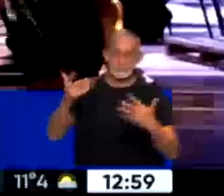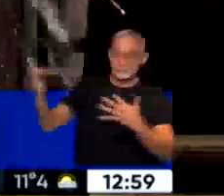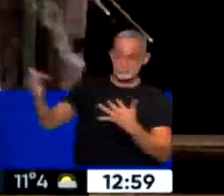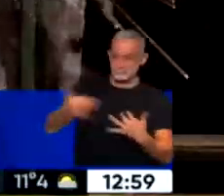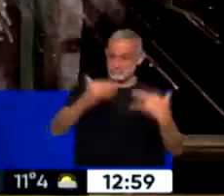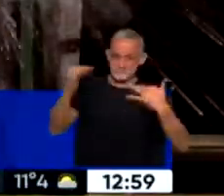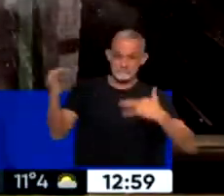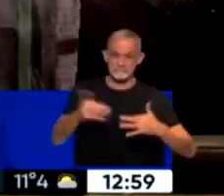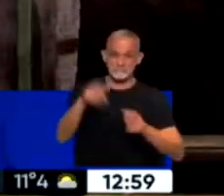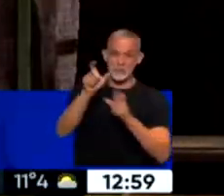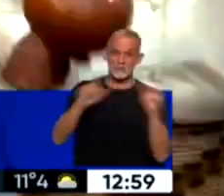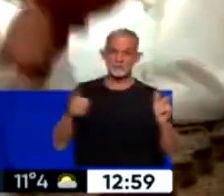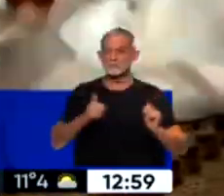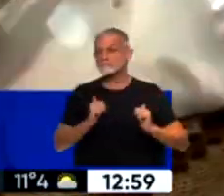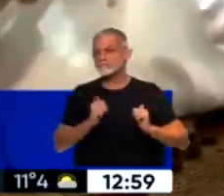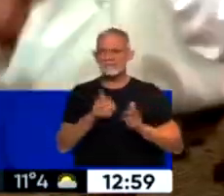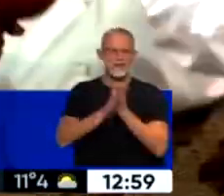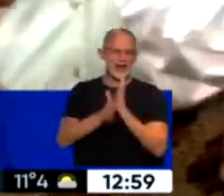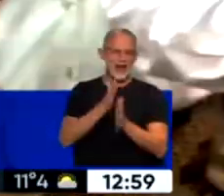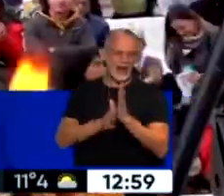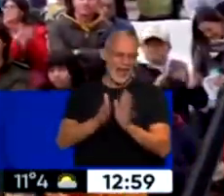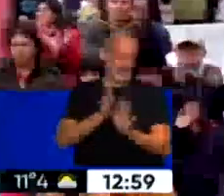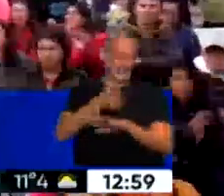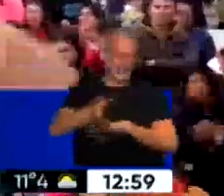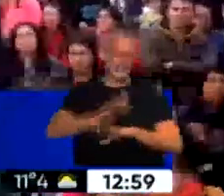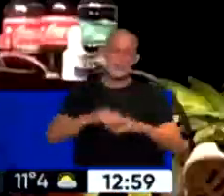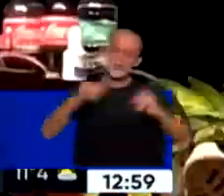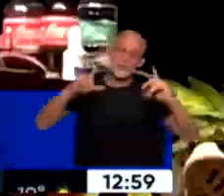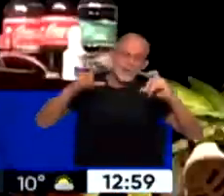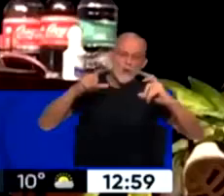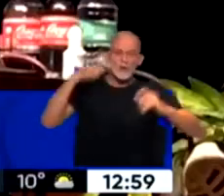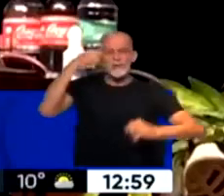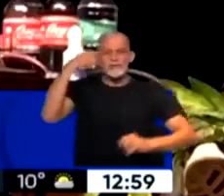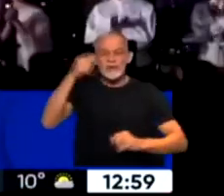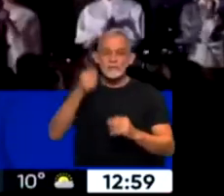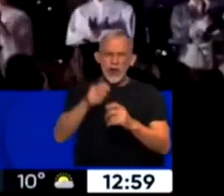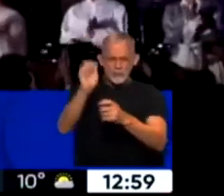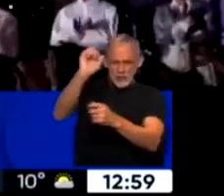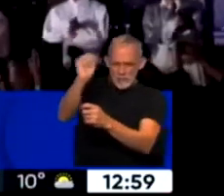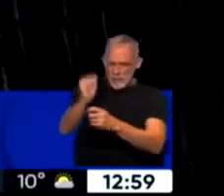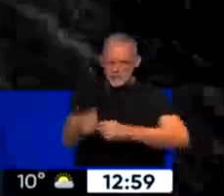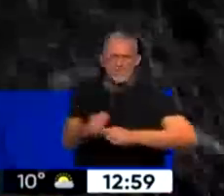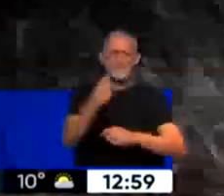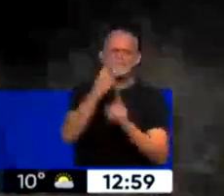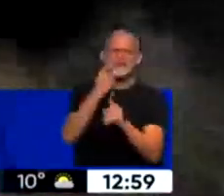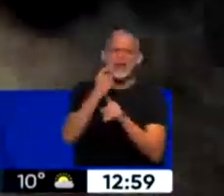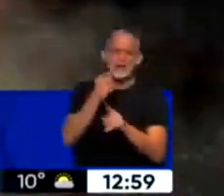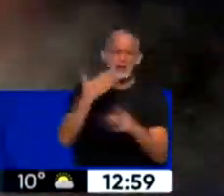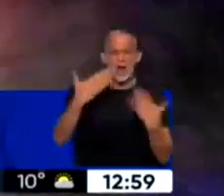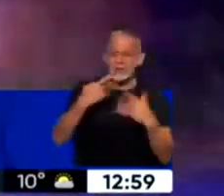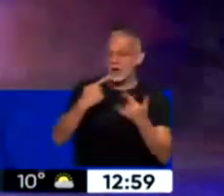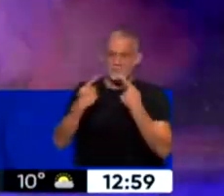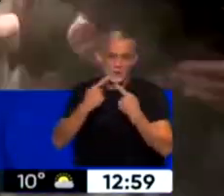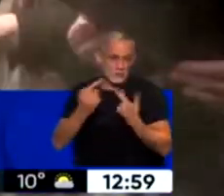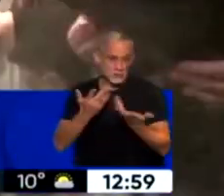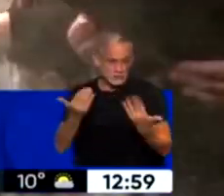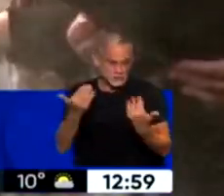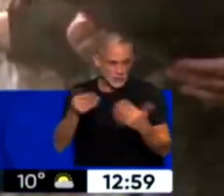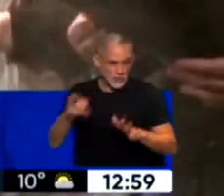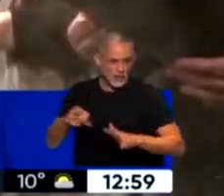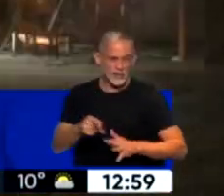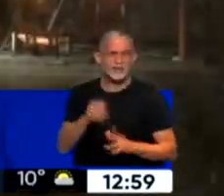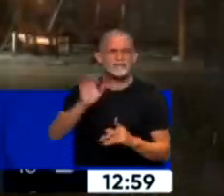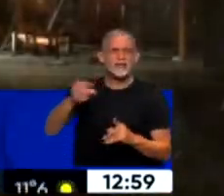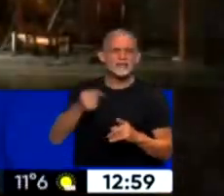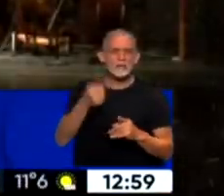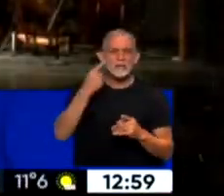participan, elegidos por un jurado también muy, muy prestigioso. Claro. Mientras vos hablás, Verónica, nosotros